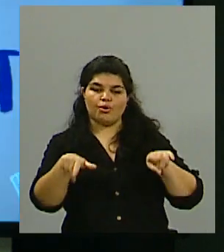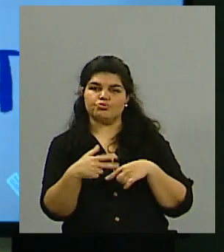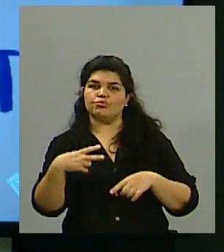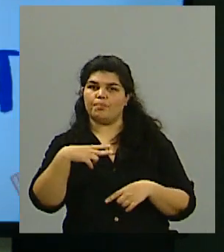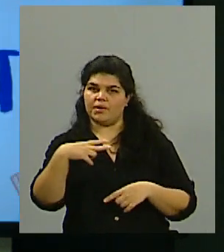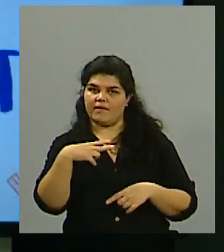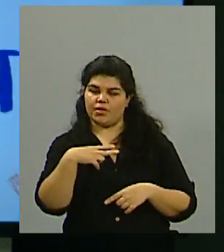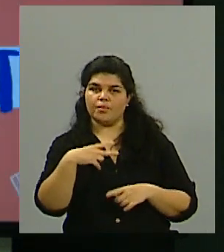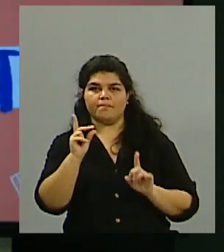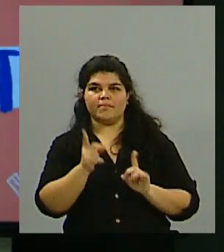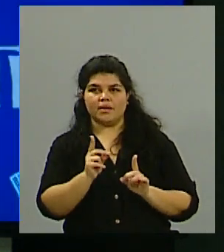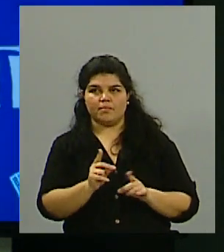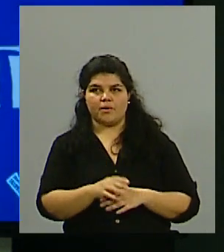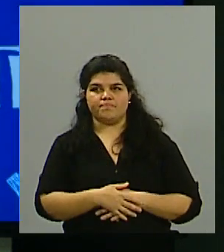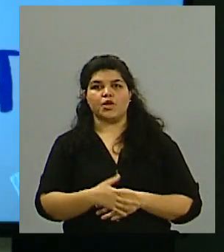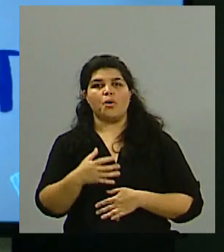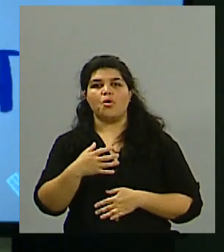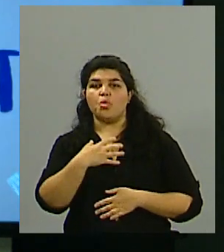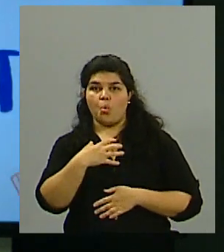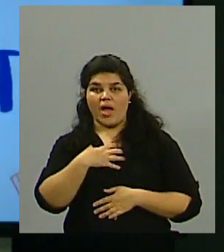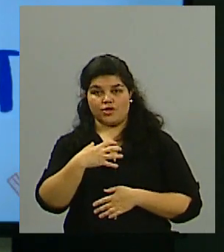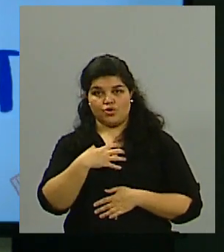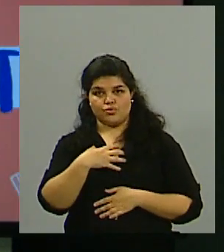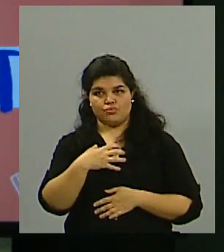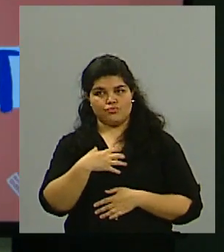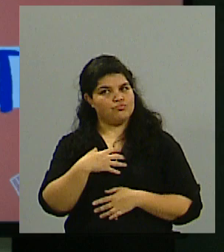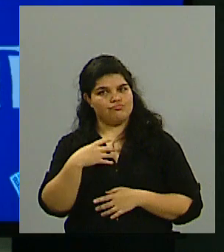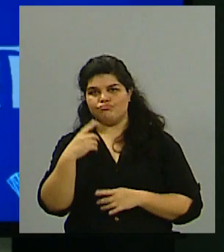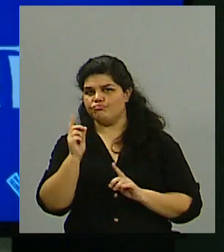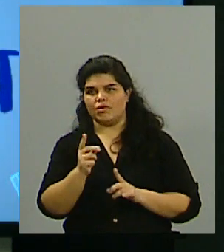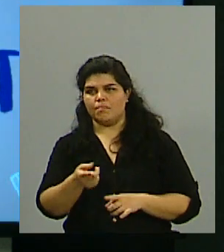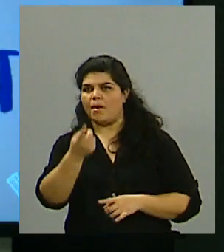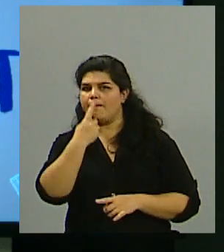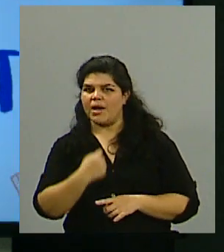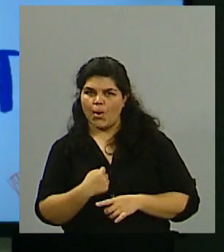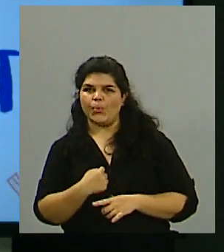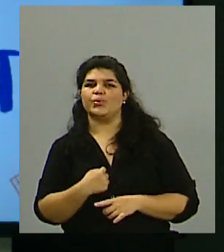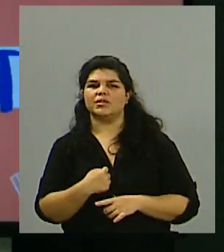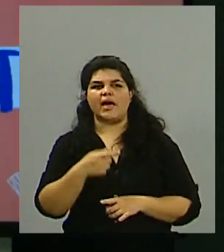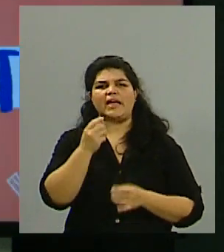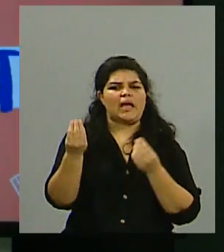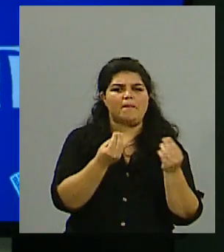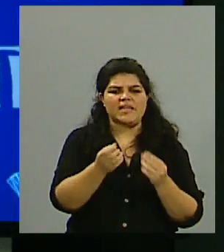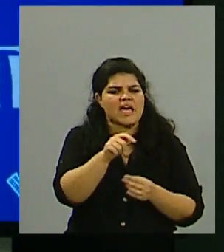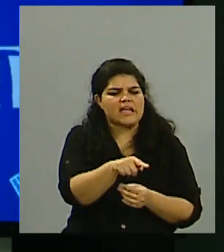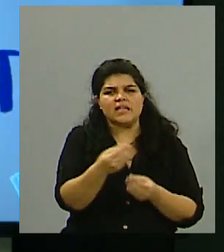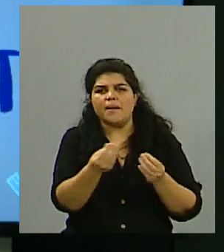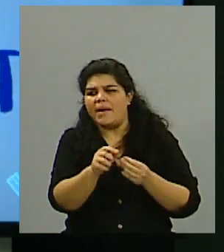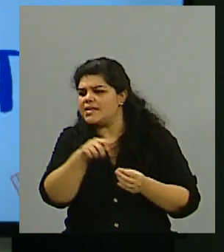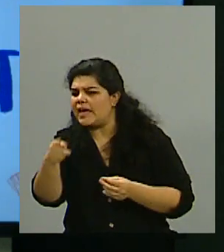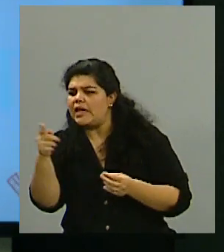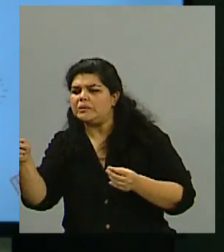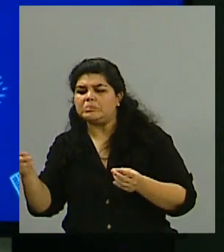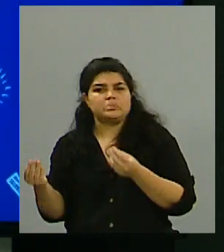red de propietarios que todos se interesan por los restos, siempre te están preguntando qué pasó con este, qué pasó con este. Entonces se ayudan